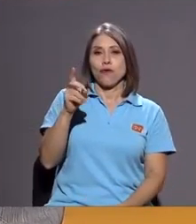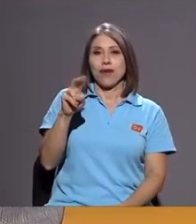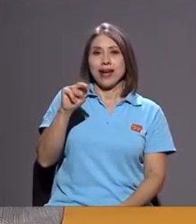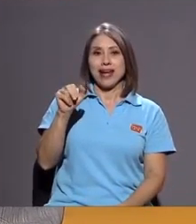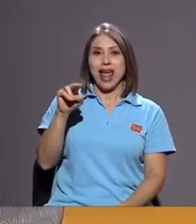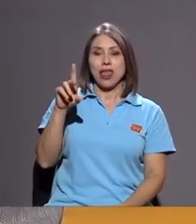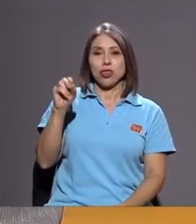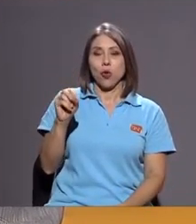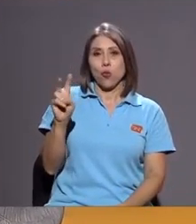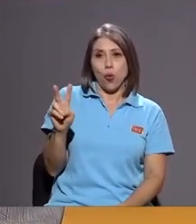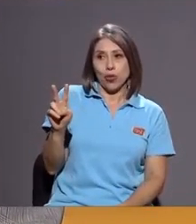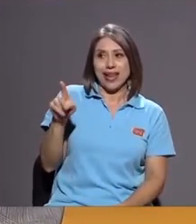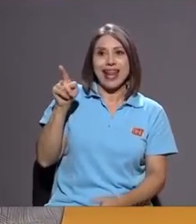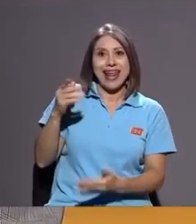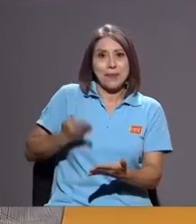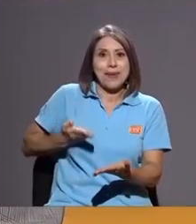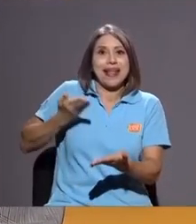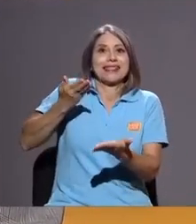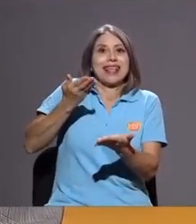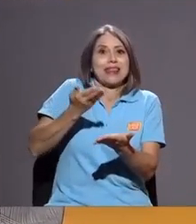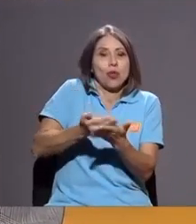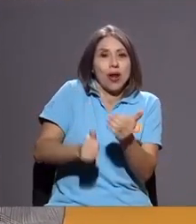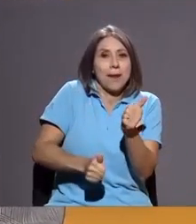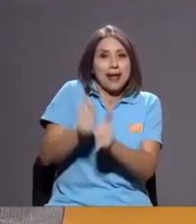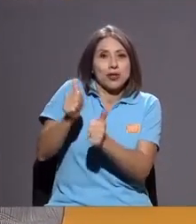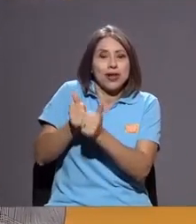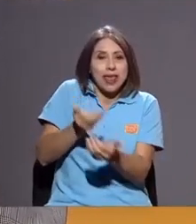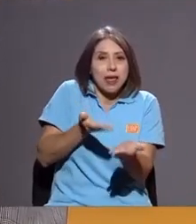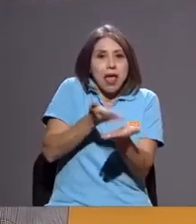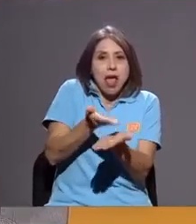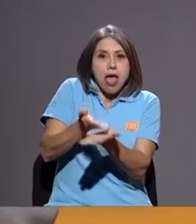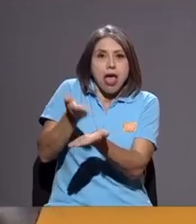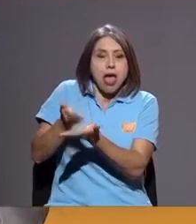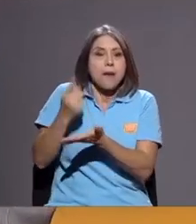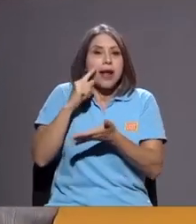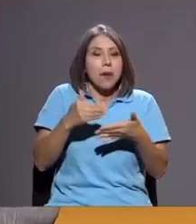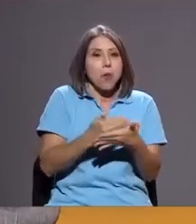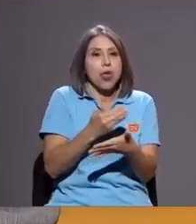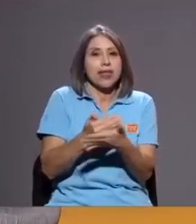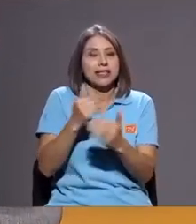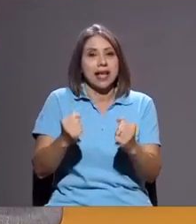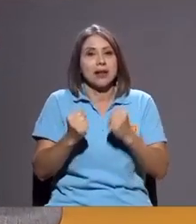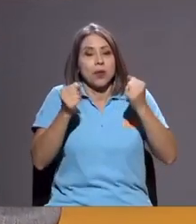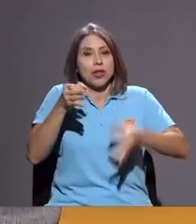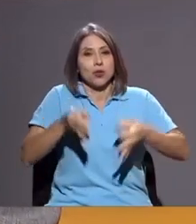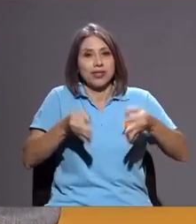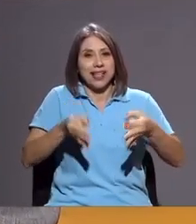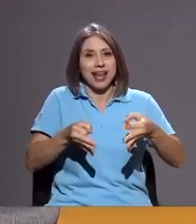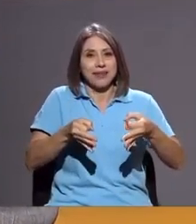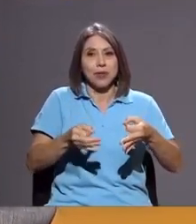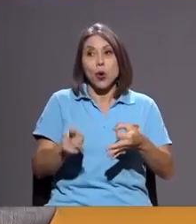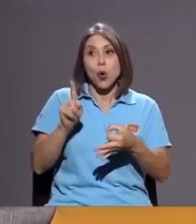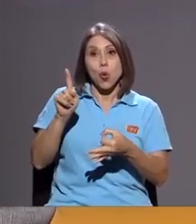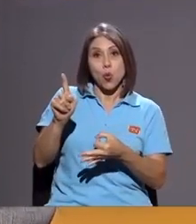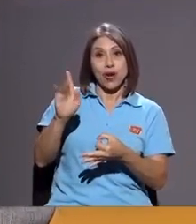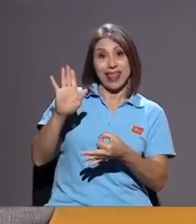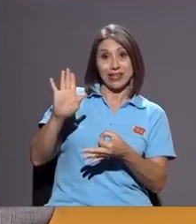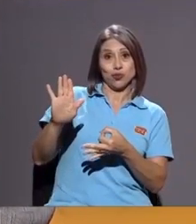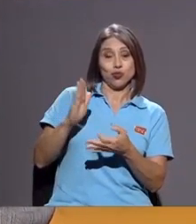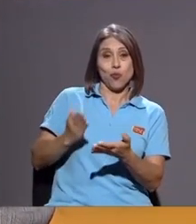la mayoría de las mociones en lo relativo a modernizar el Poder Judicial. Y una de esas mociones